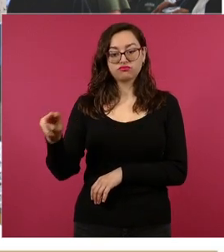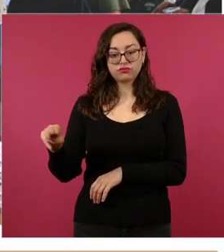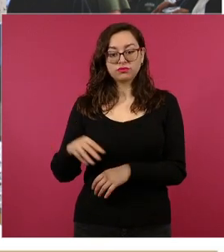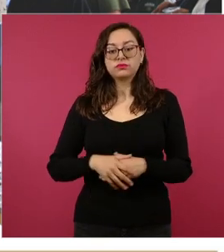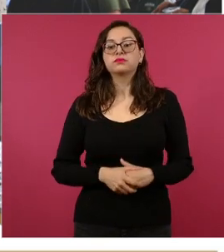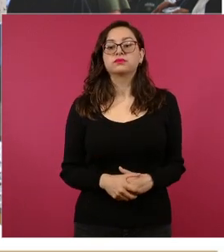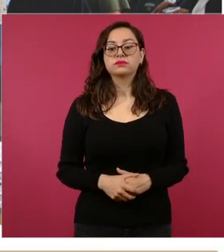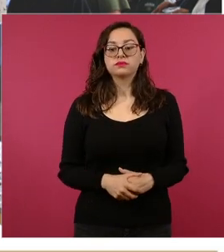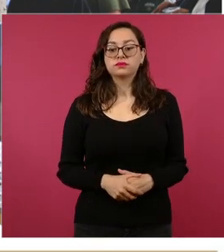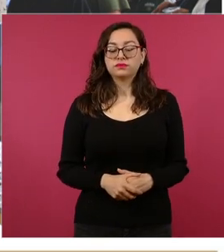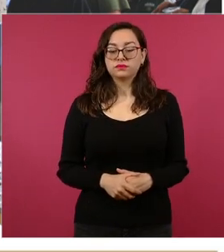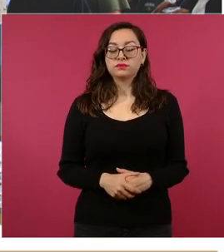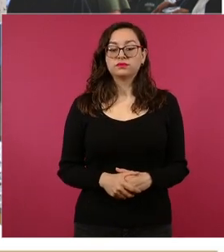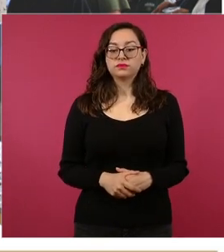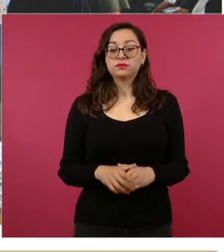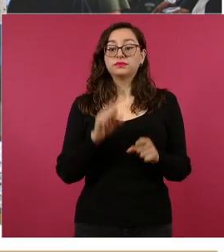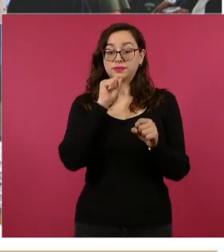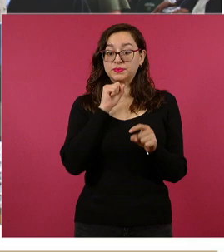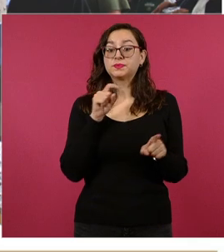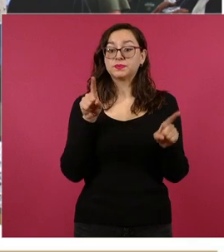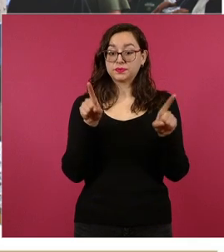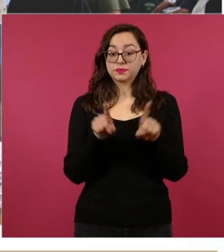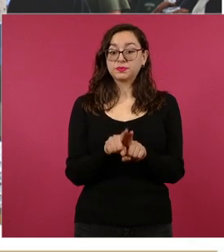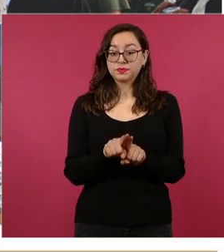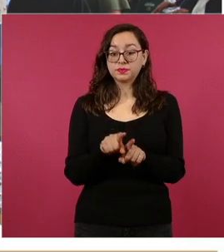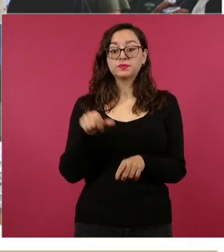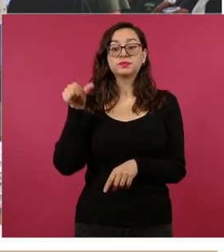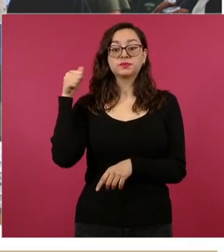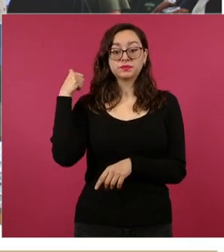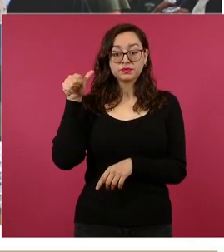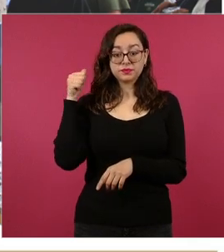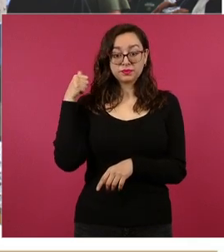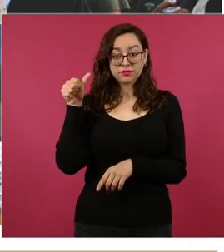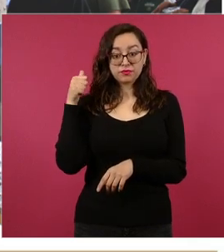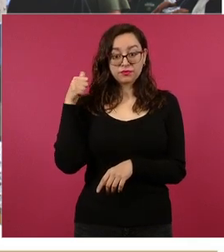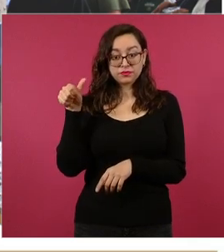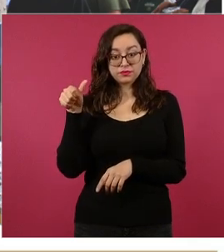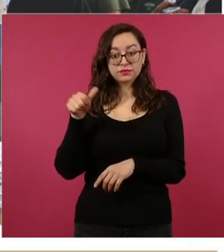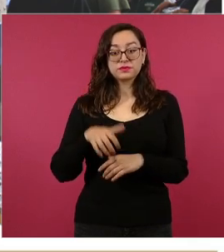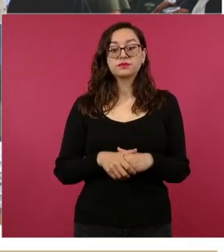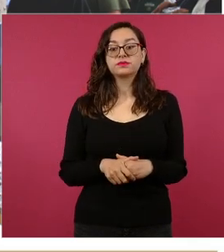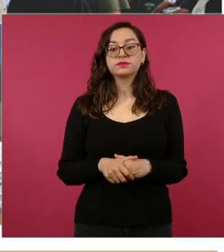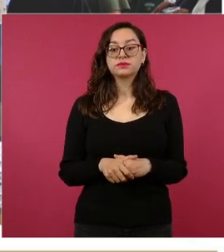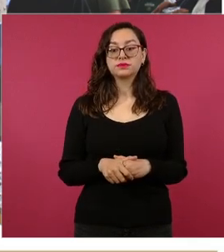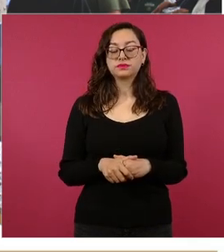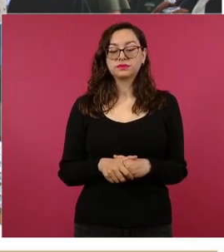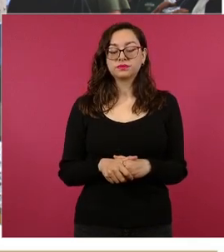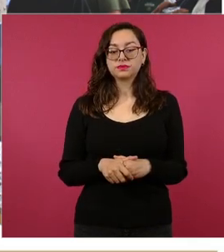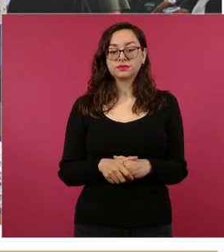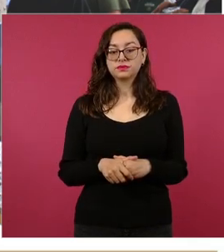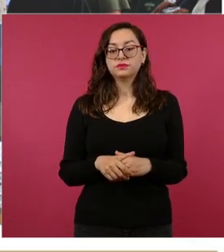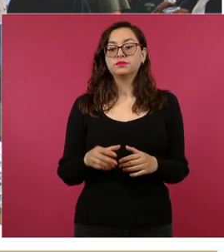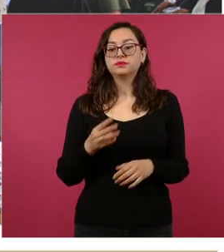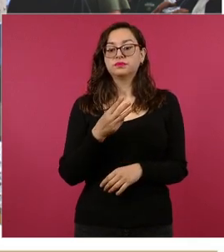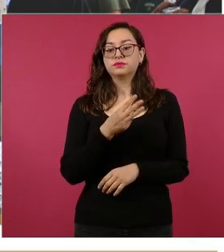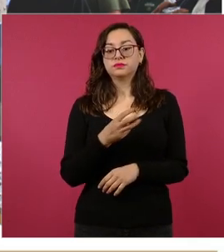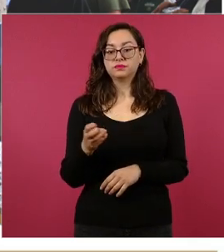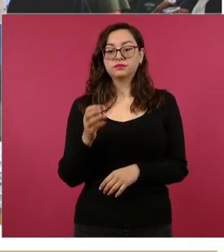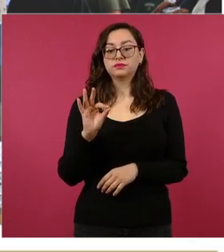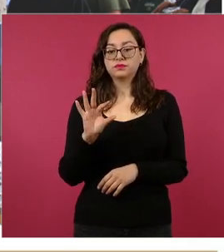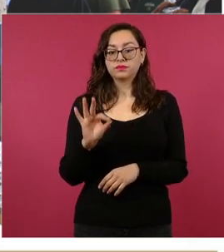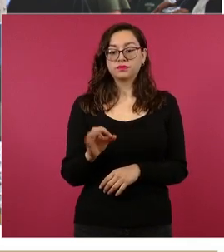se incluyen también los entregados en Acapulco, los créditos denominados Esperanza, con